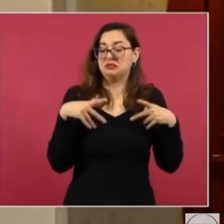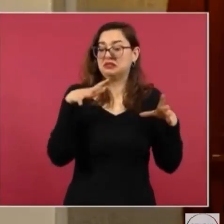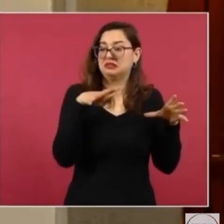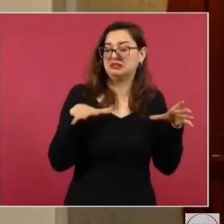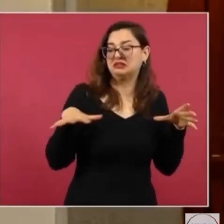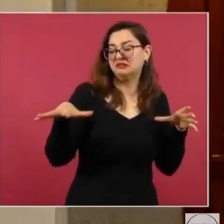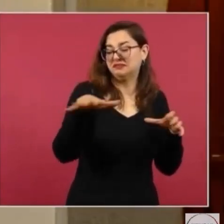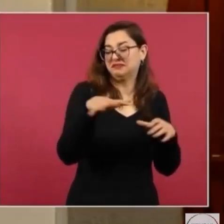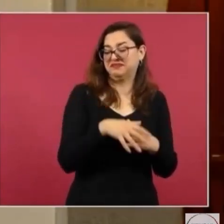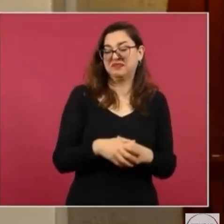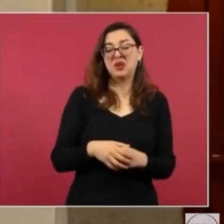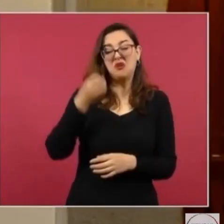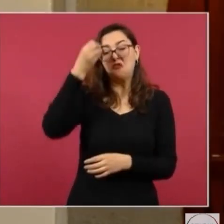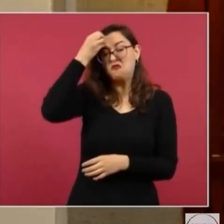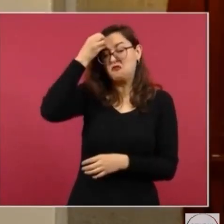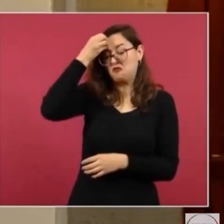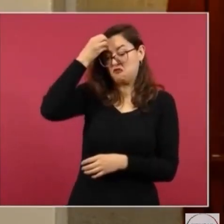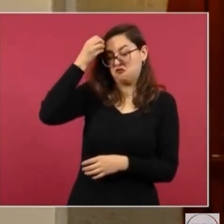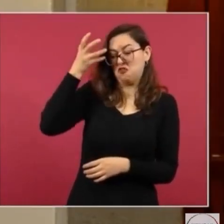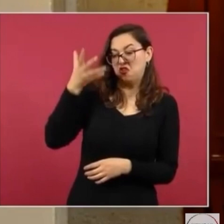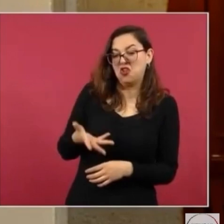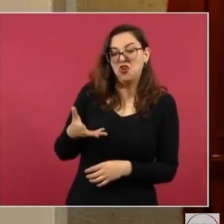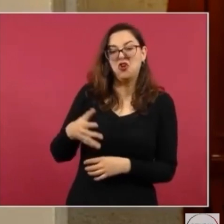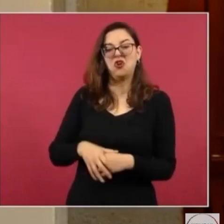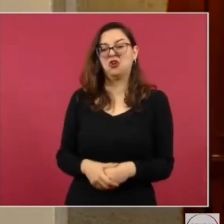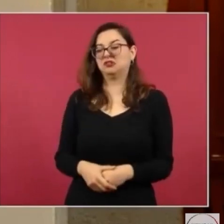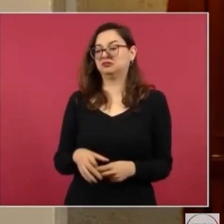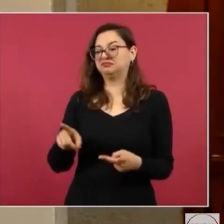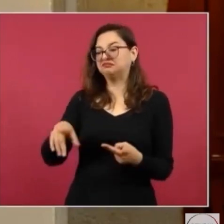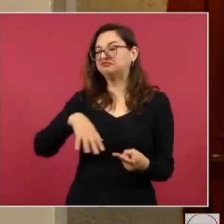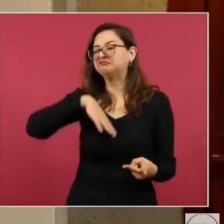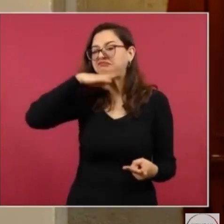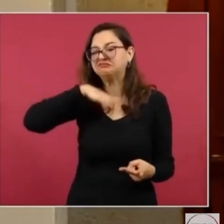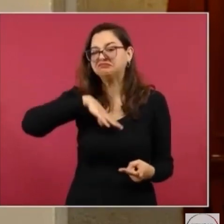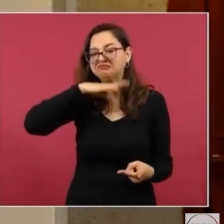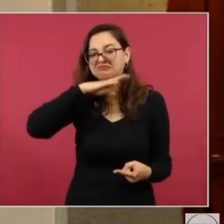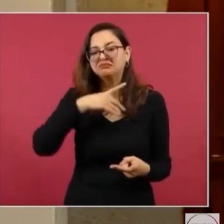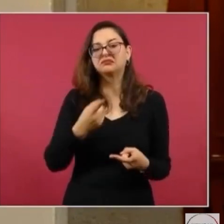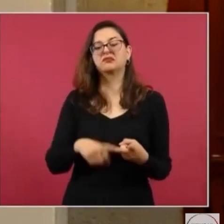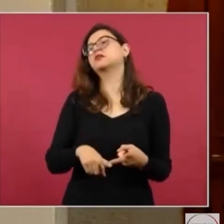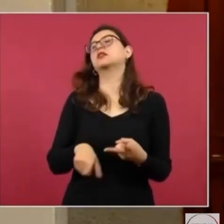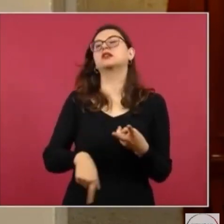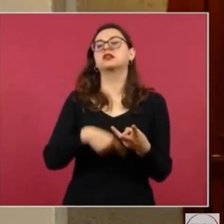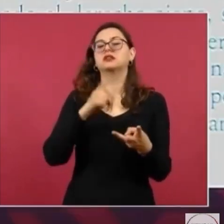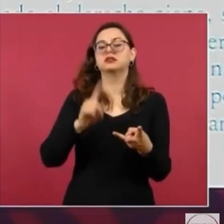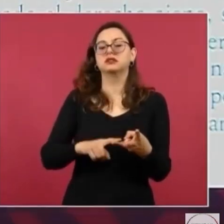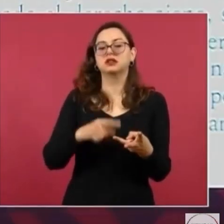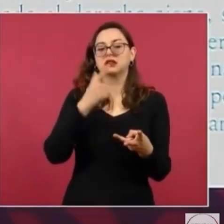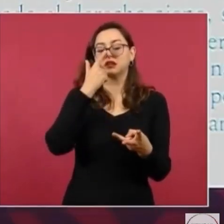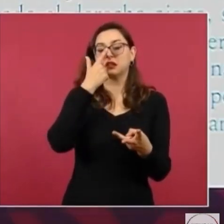es flojo, es indolente,